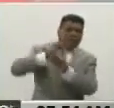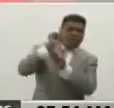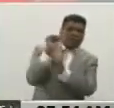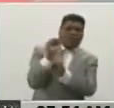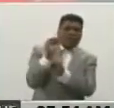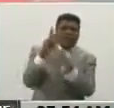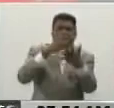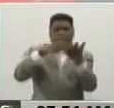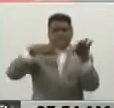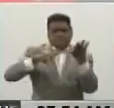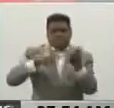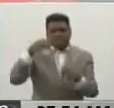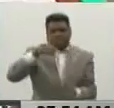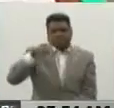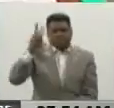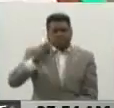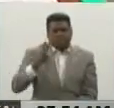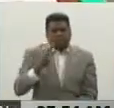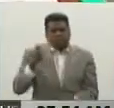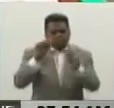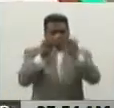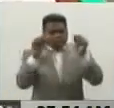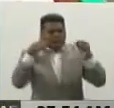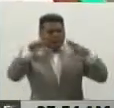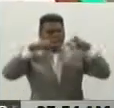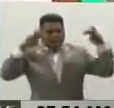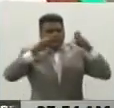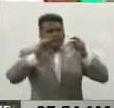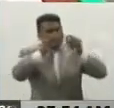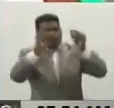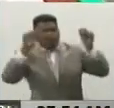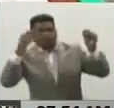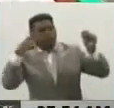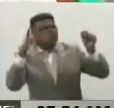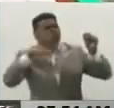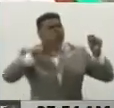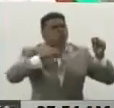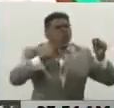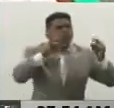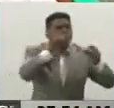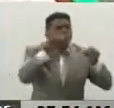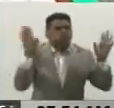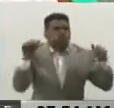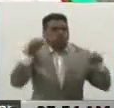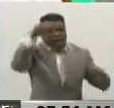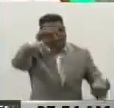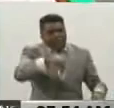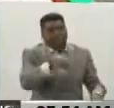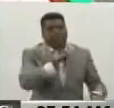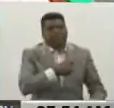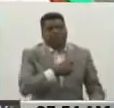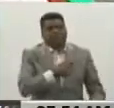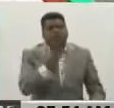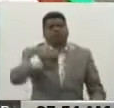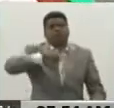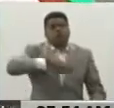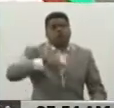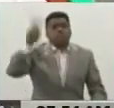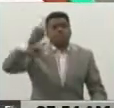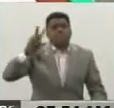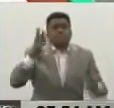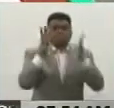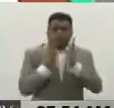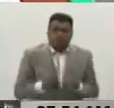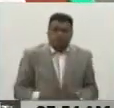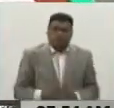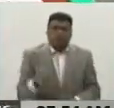parte de nuestra población y haces la traza y el análisis de esas defensas, de esos Twitter, vienen desde Venezuela. O sea, somos venezolanas, venezolanos, no